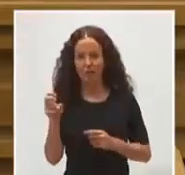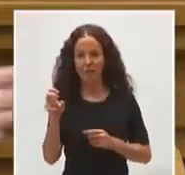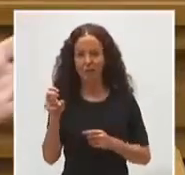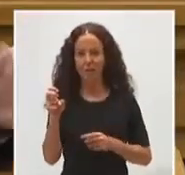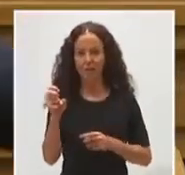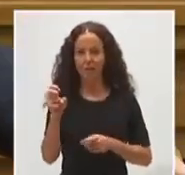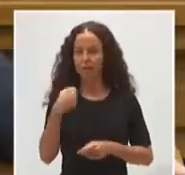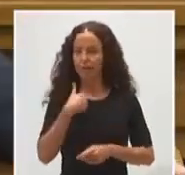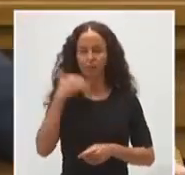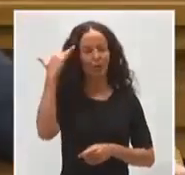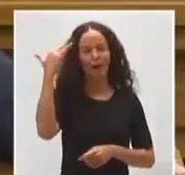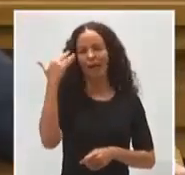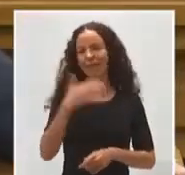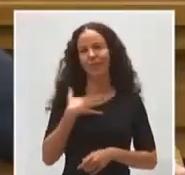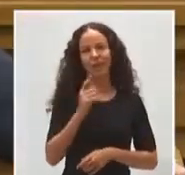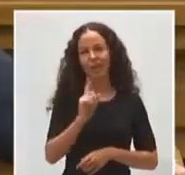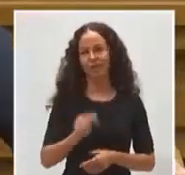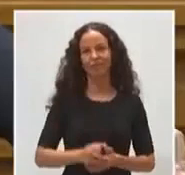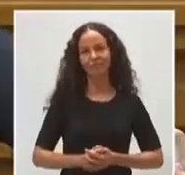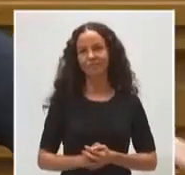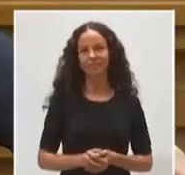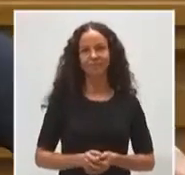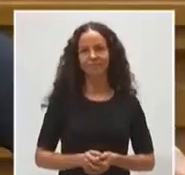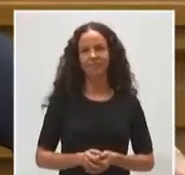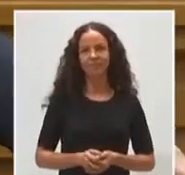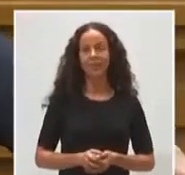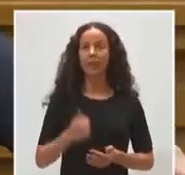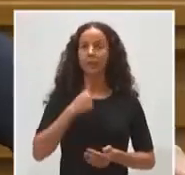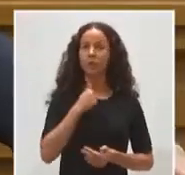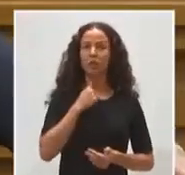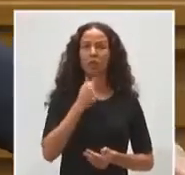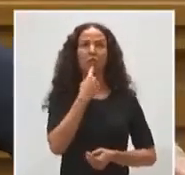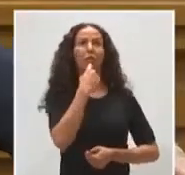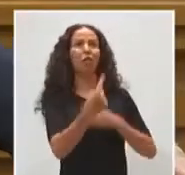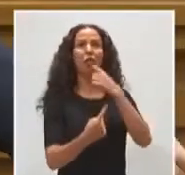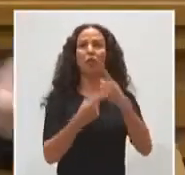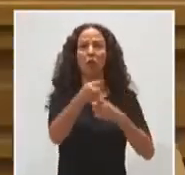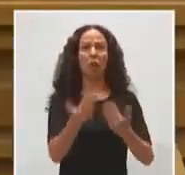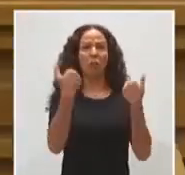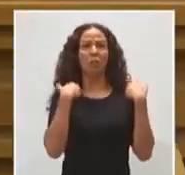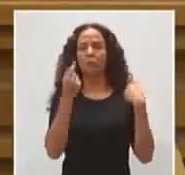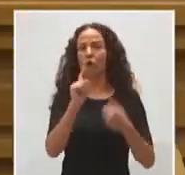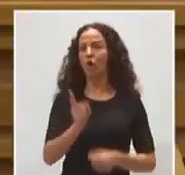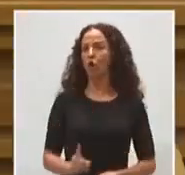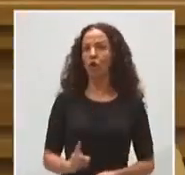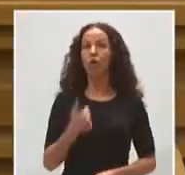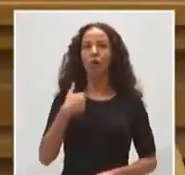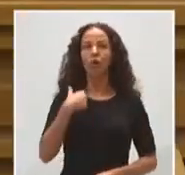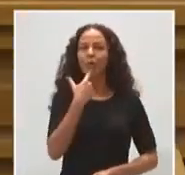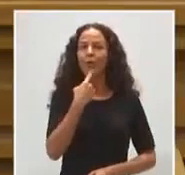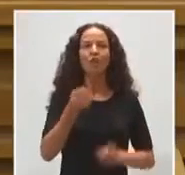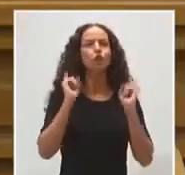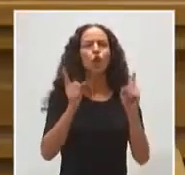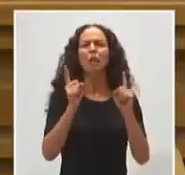no quiero ni imaginarlo no quiero y no estoy responsabilizando moralmente a nadie voy hablando estrictamente de